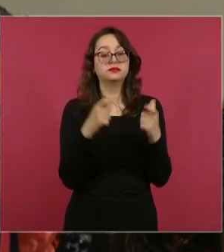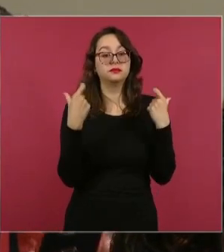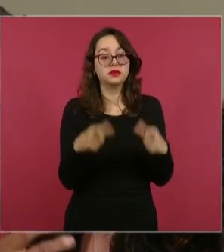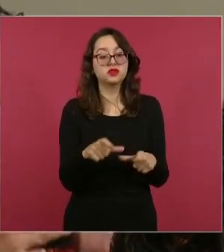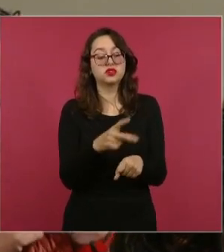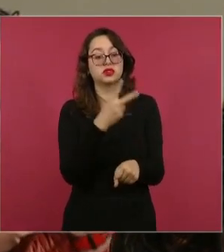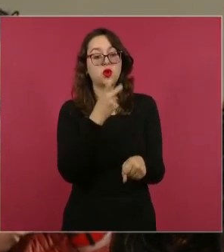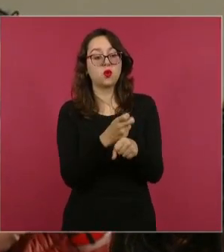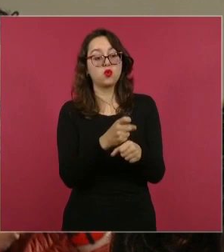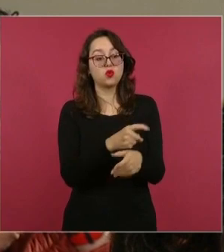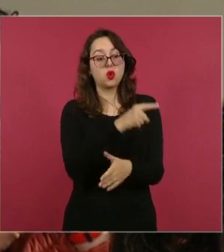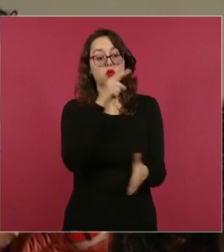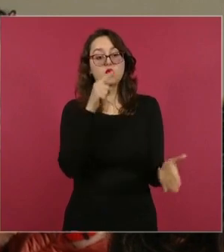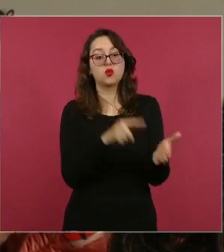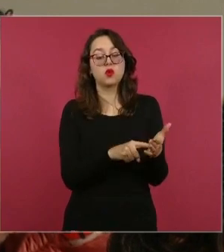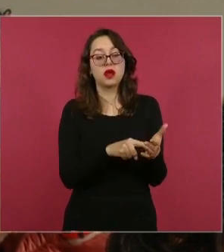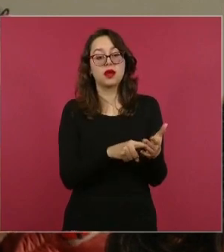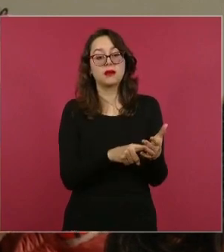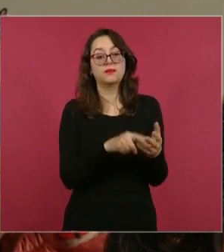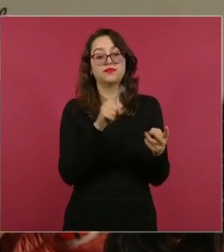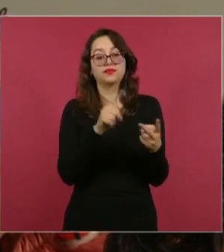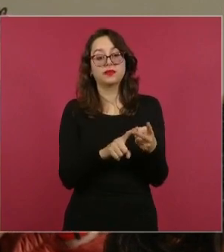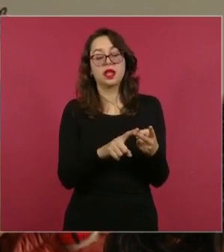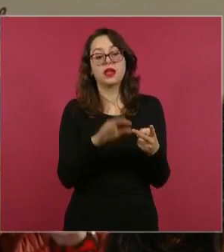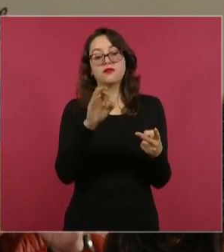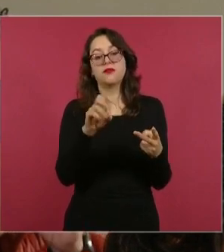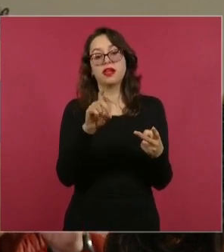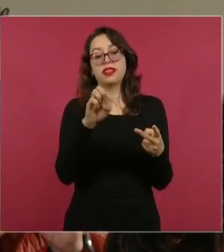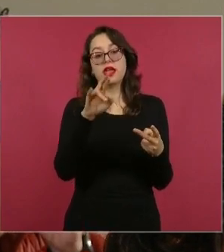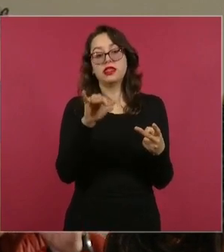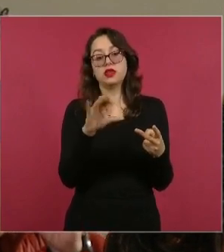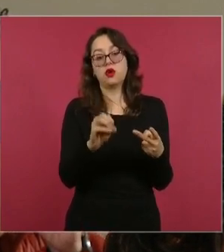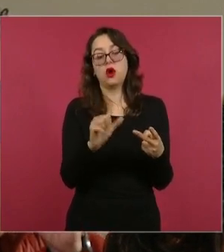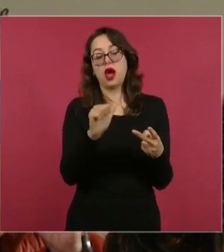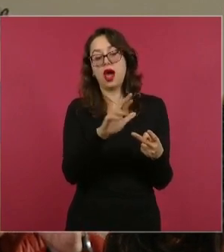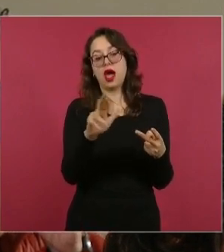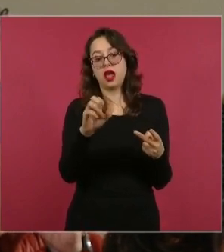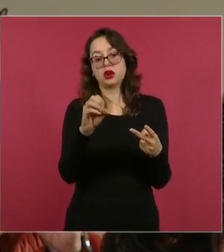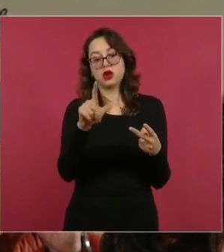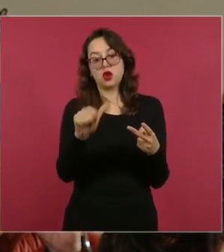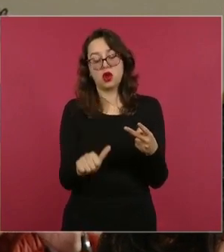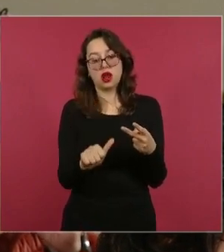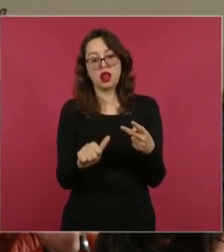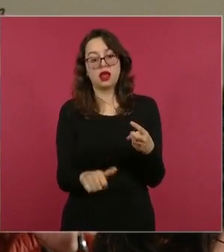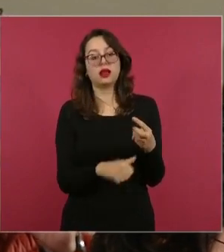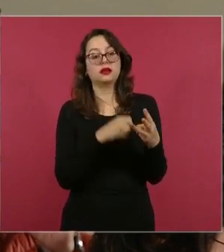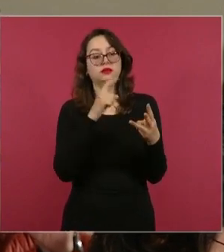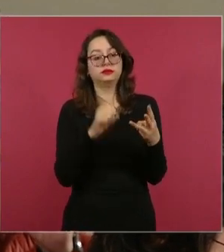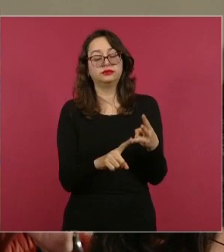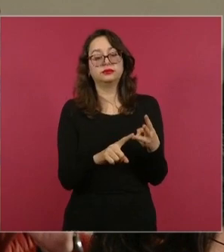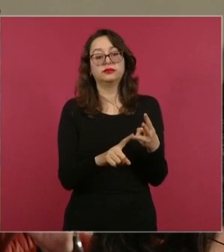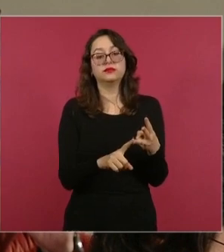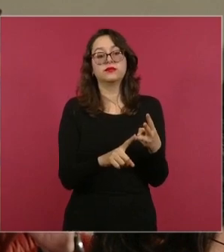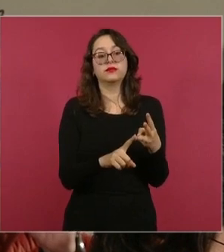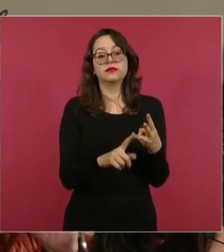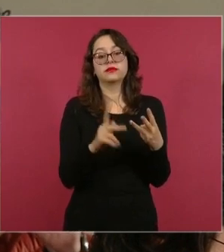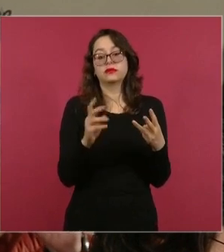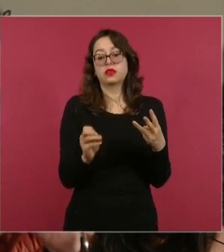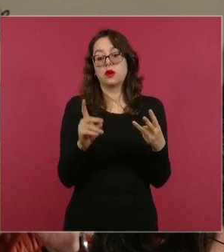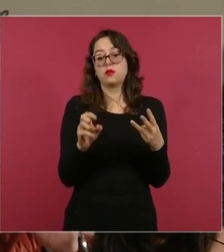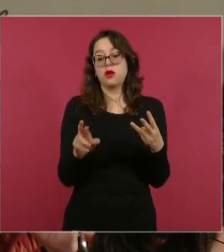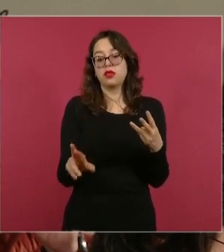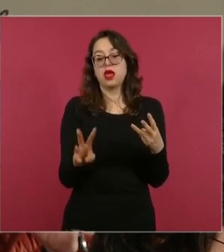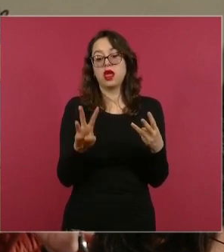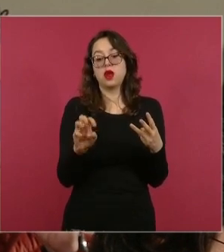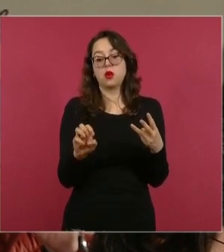segundo lugar le sigue Federico Arreola en la página poder web fuente su hijo